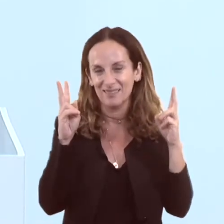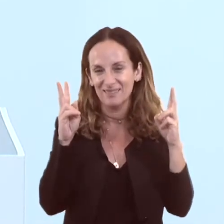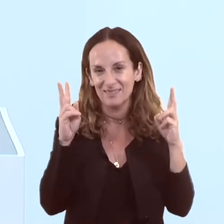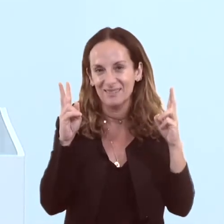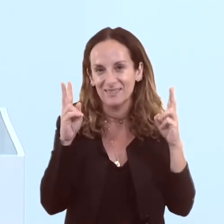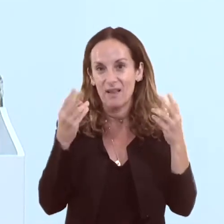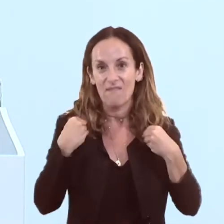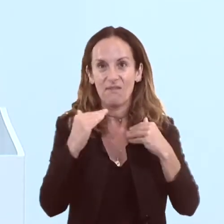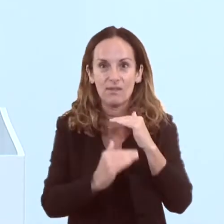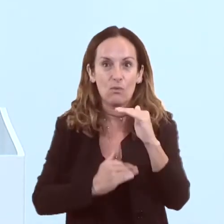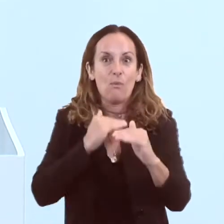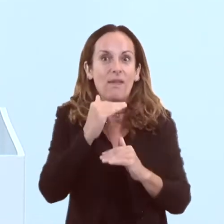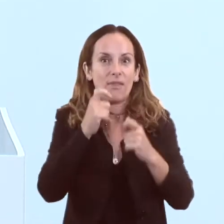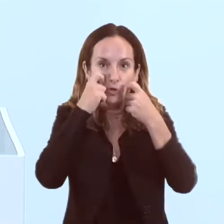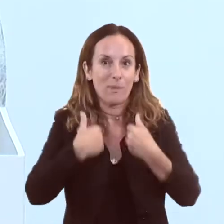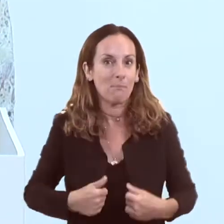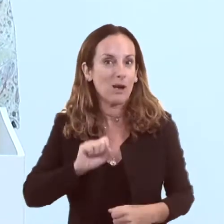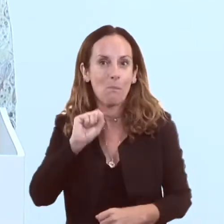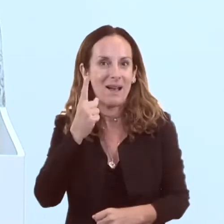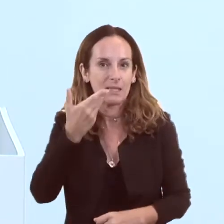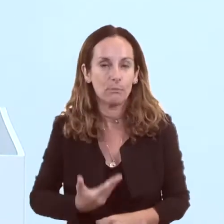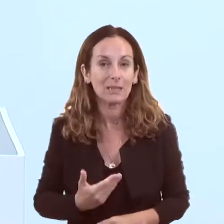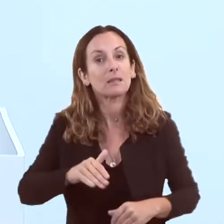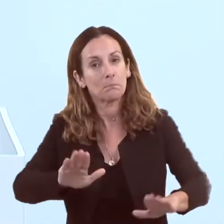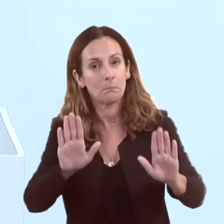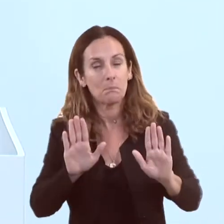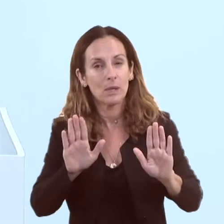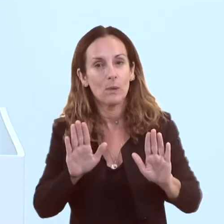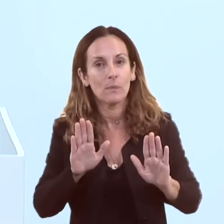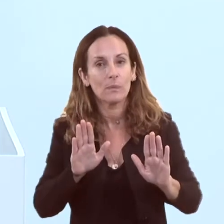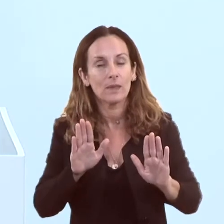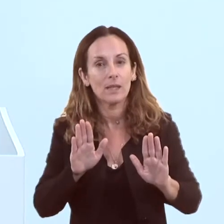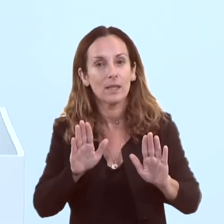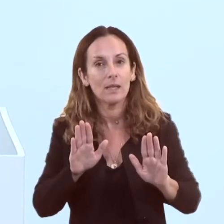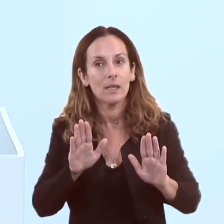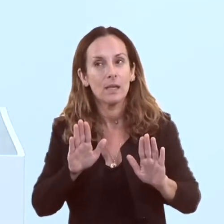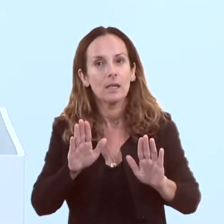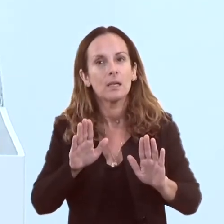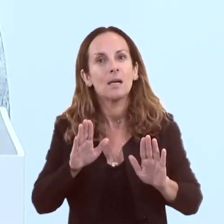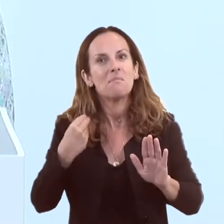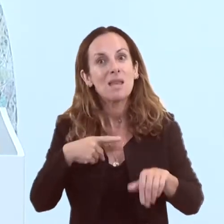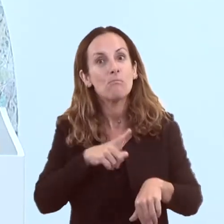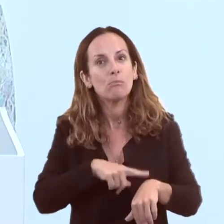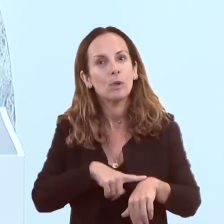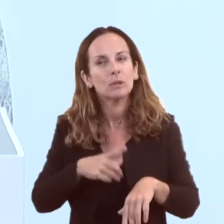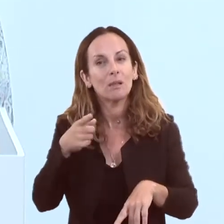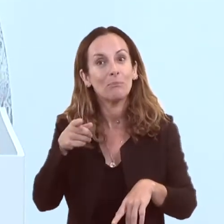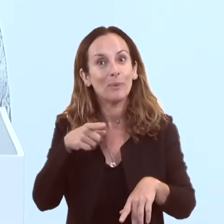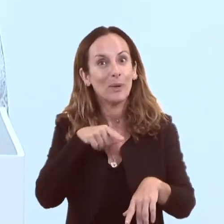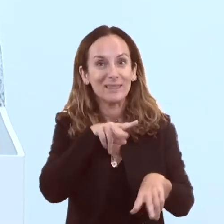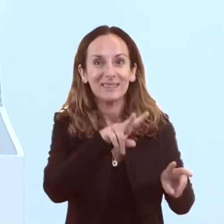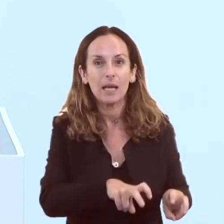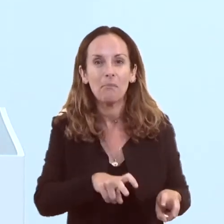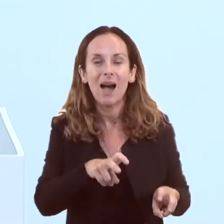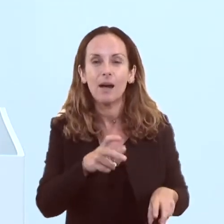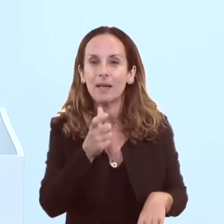de la supervivencia como seres humanos sin embargo hay una especie de manipulación deliberada de este y